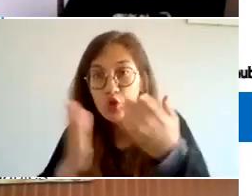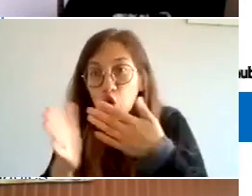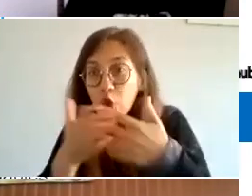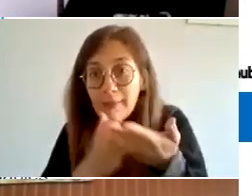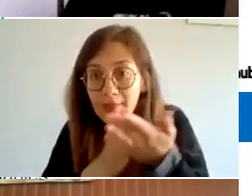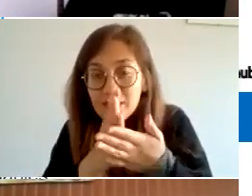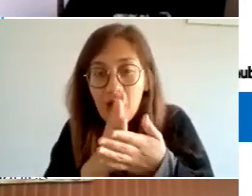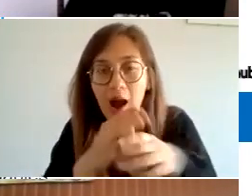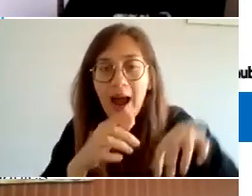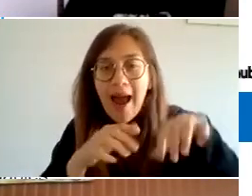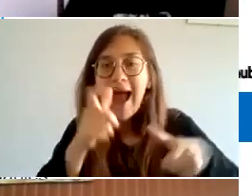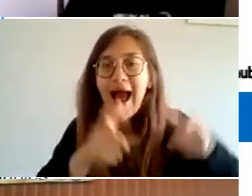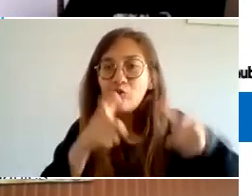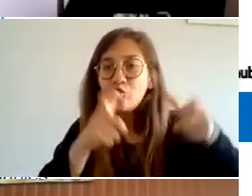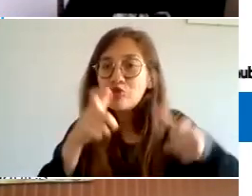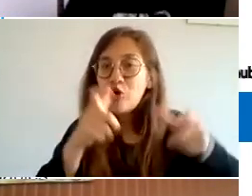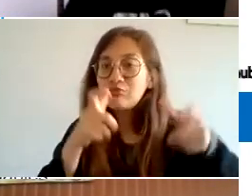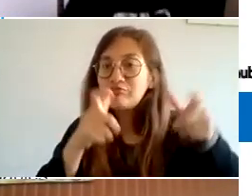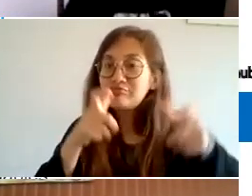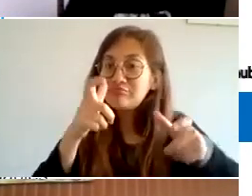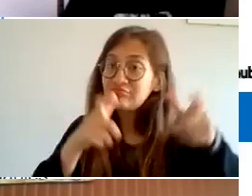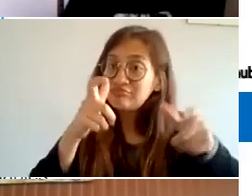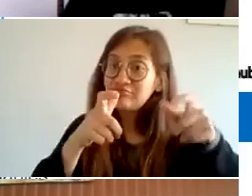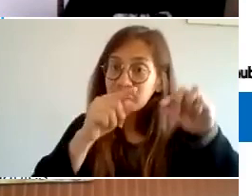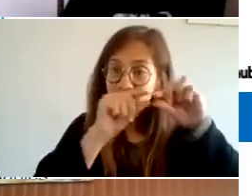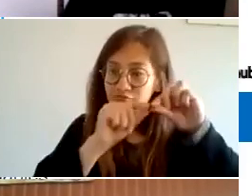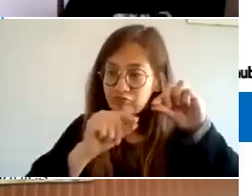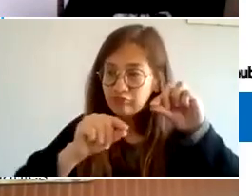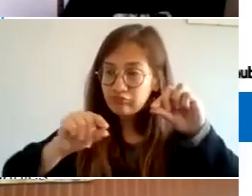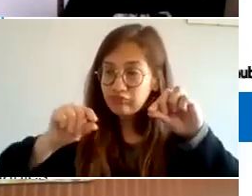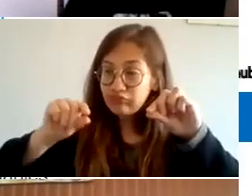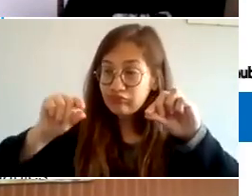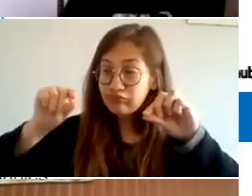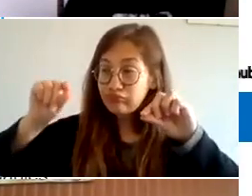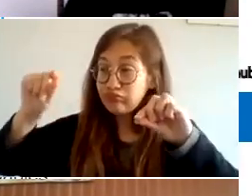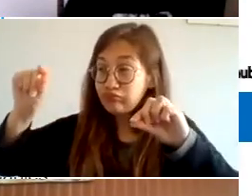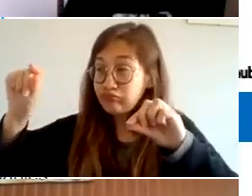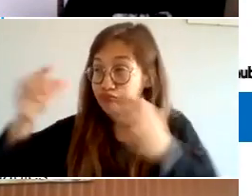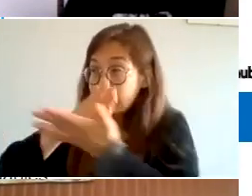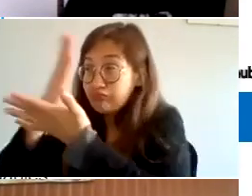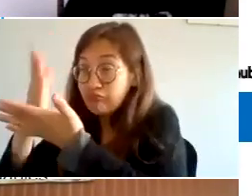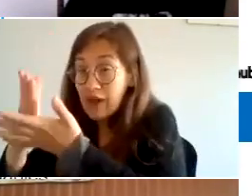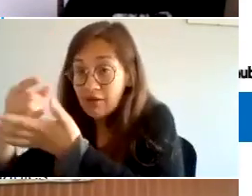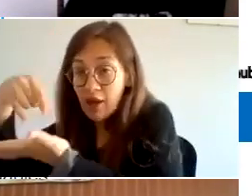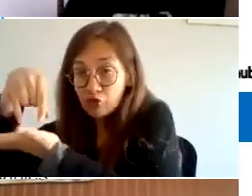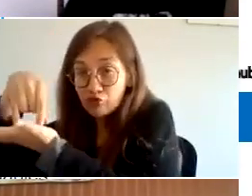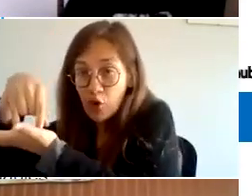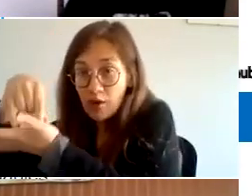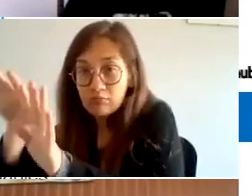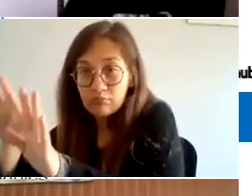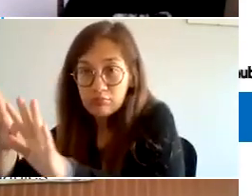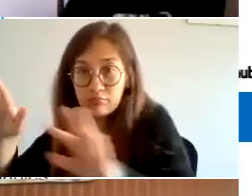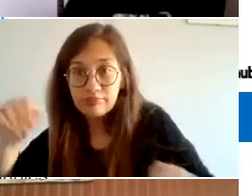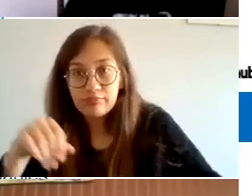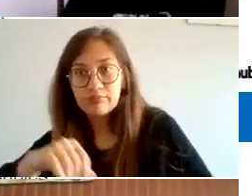no me acuerdo cómo se llamará esto, Puerto Cisnes será lo que está cerca de Coyhaique, o Puerto Natales. Y así en cada uno de estos puntos hasta lo